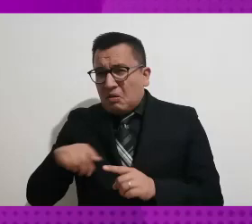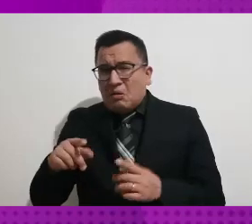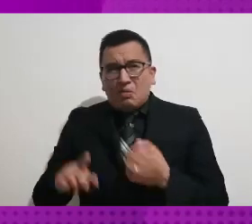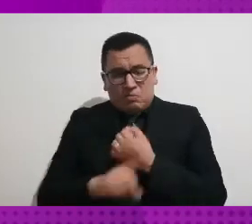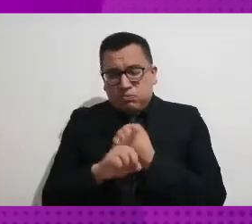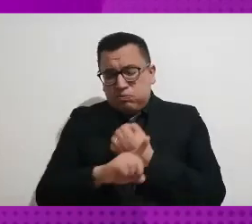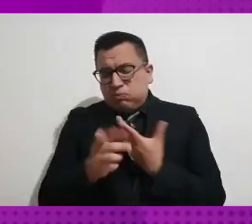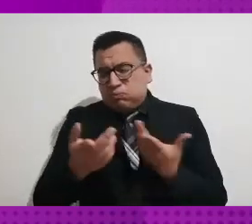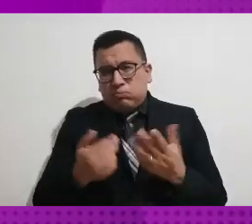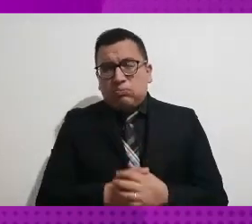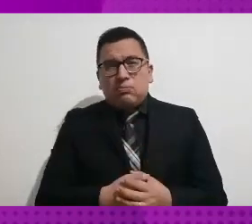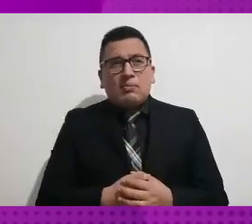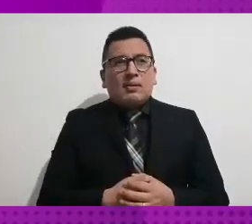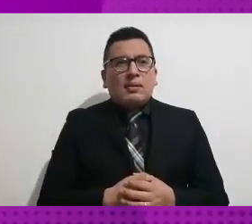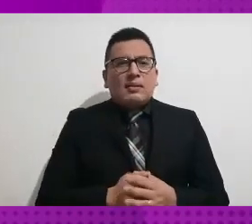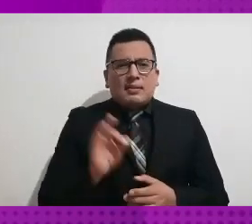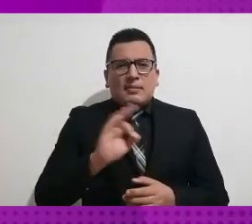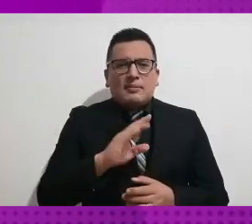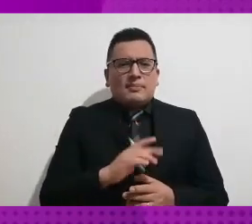cada quien pueda tener